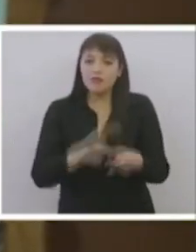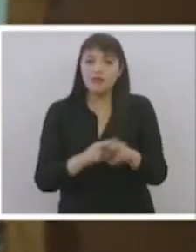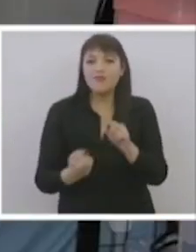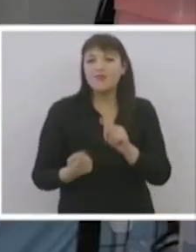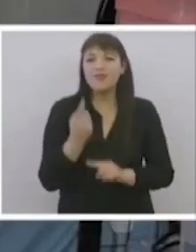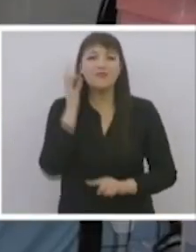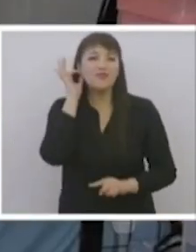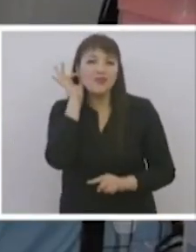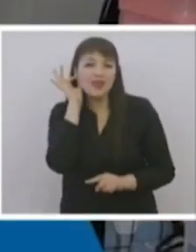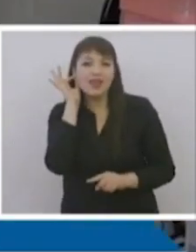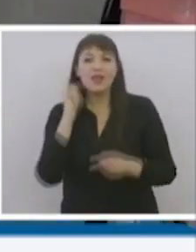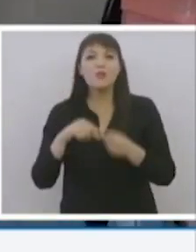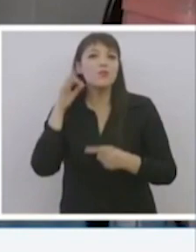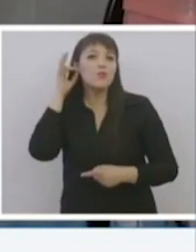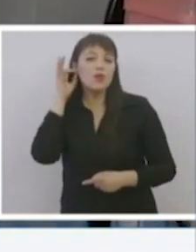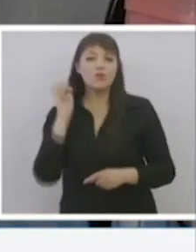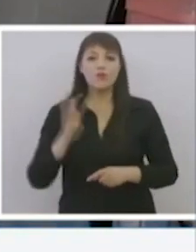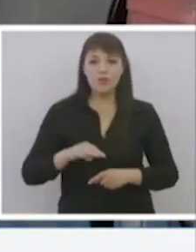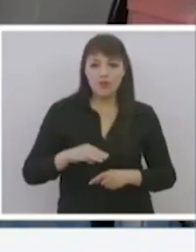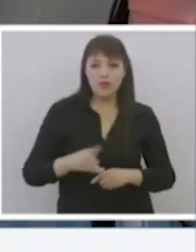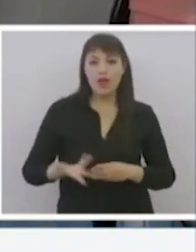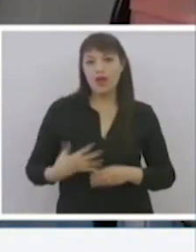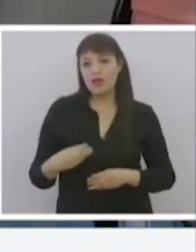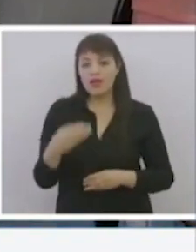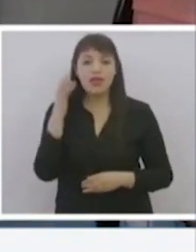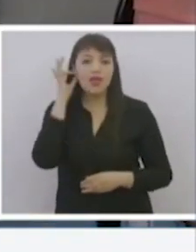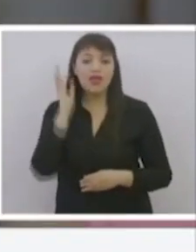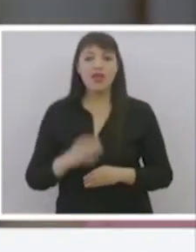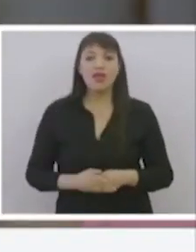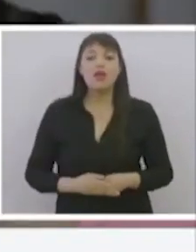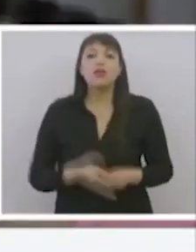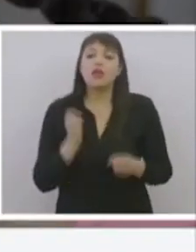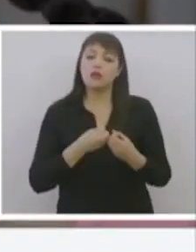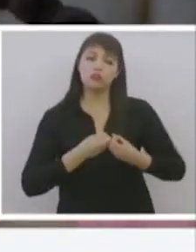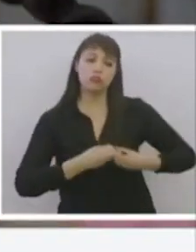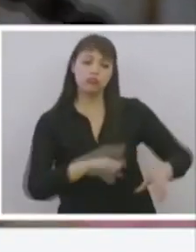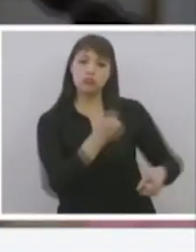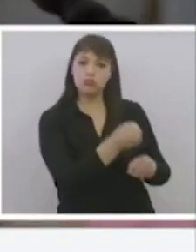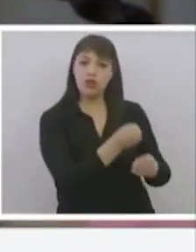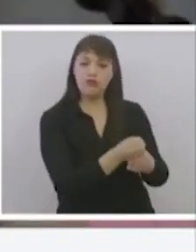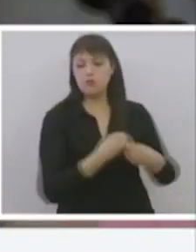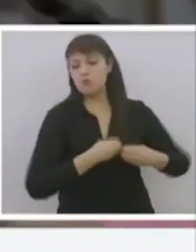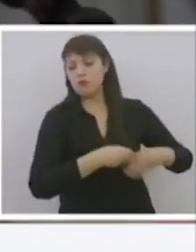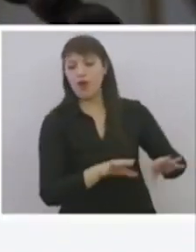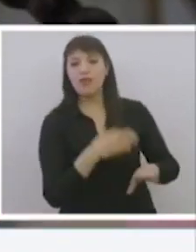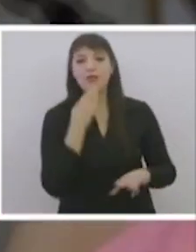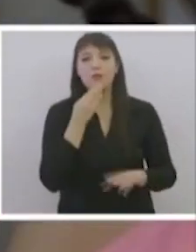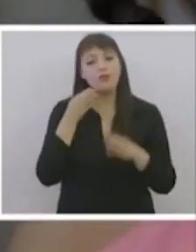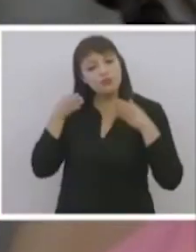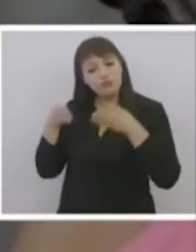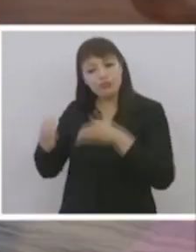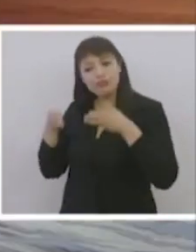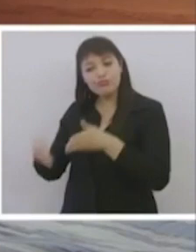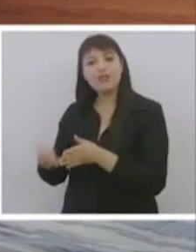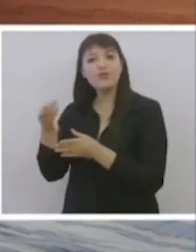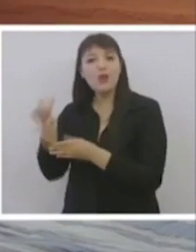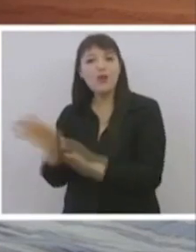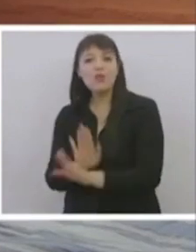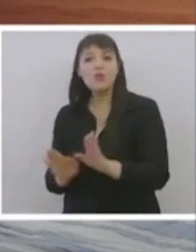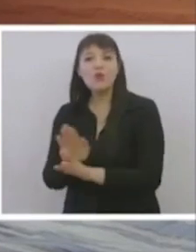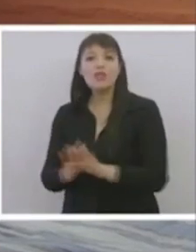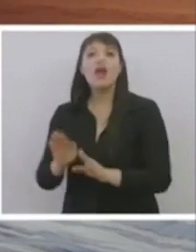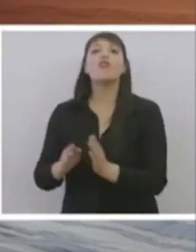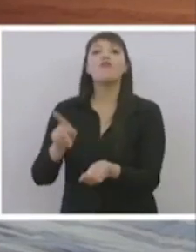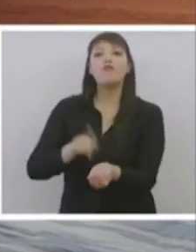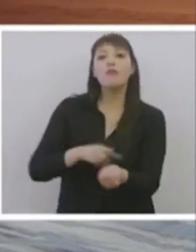un trámite, poder hacer sus actividades, incluso recreacionales, pero principalmente que tenga un apoyo y soporte, considerando que hoy en día,